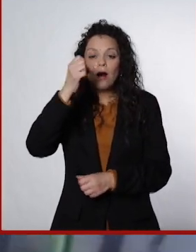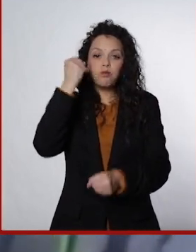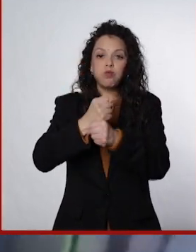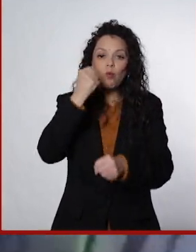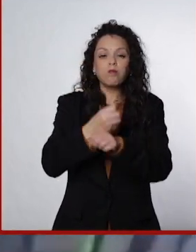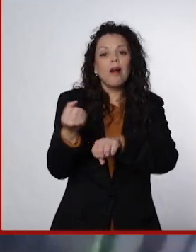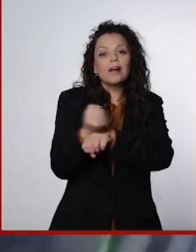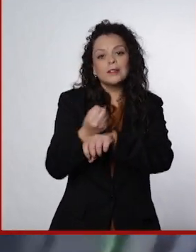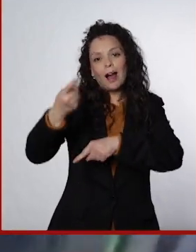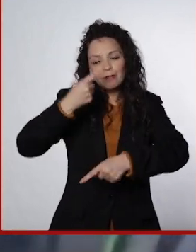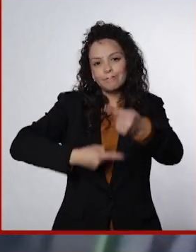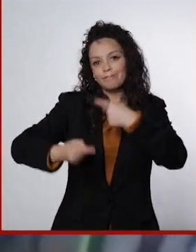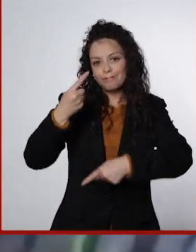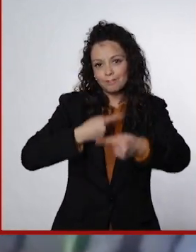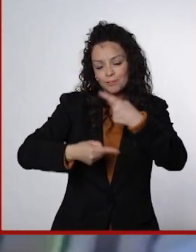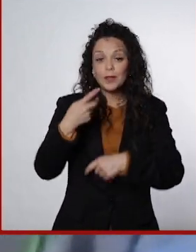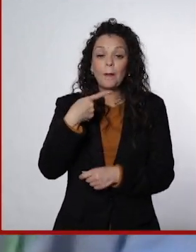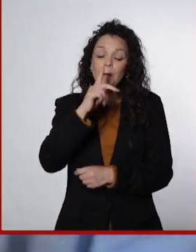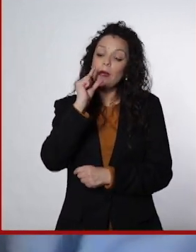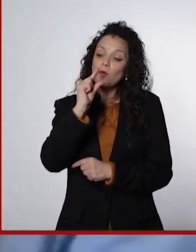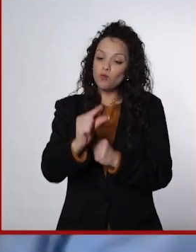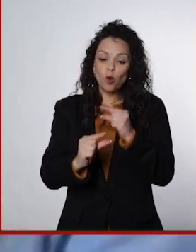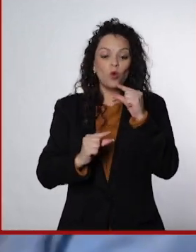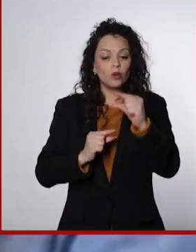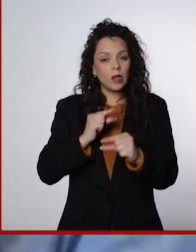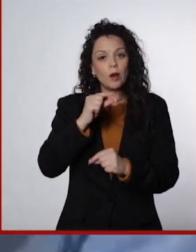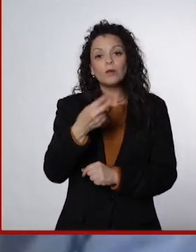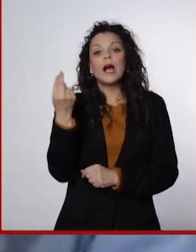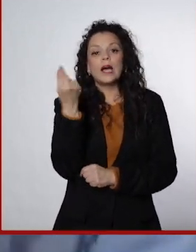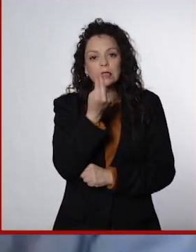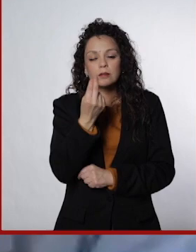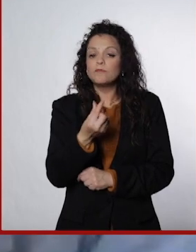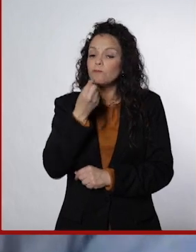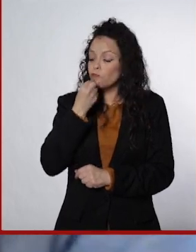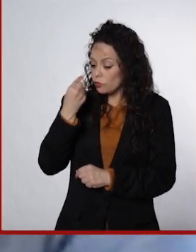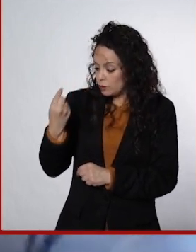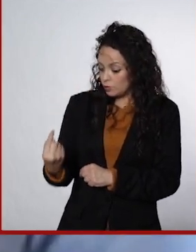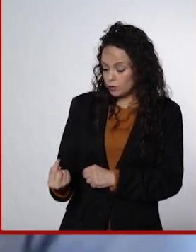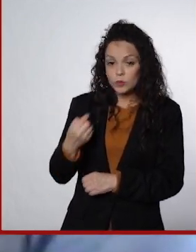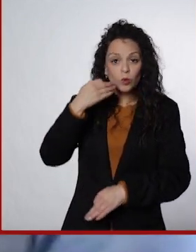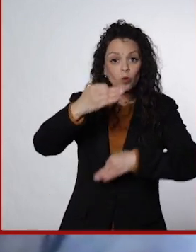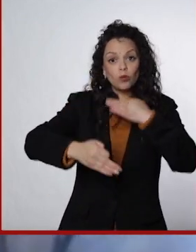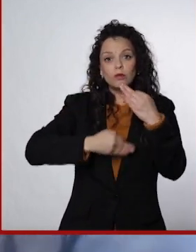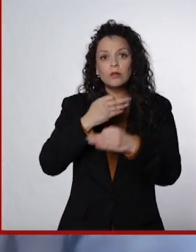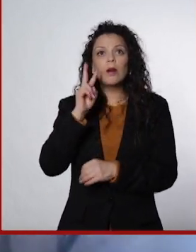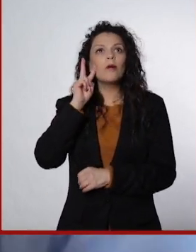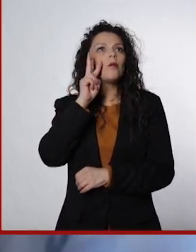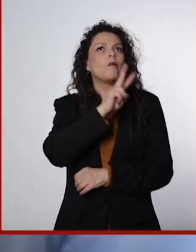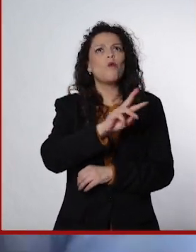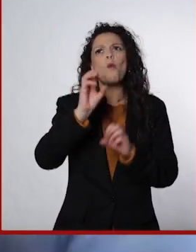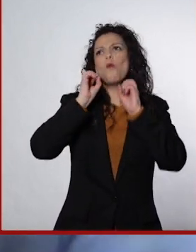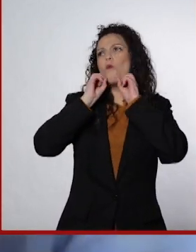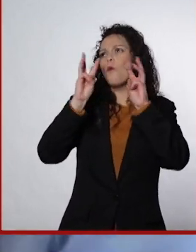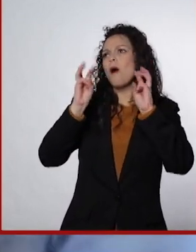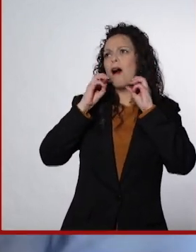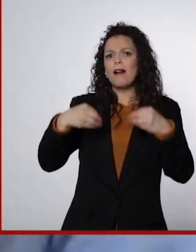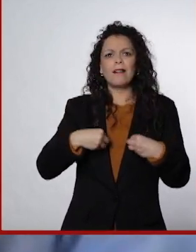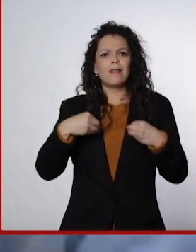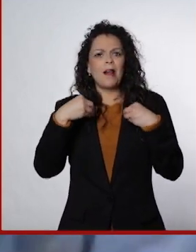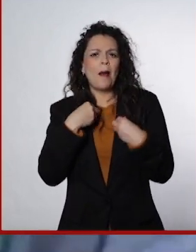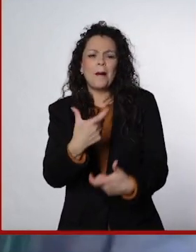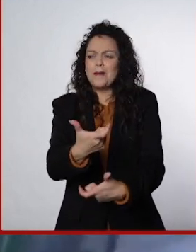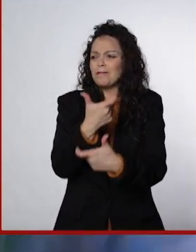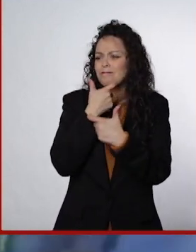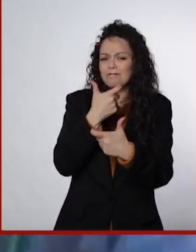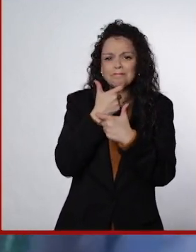chiquita, pero poco a poco necesitó. Entonces, de niños, niñas, todo nos maravillaba en la vida, sonreíamos, nos